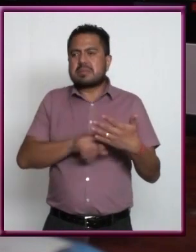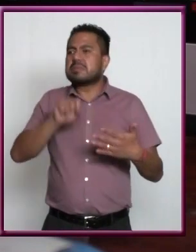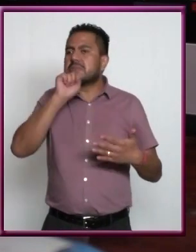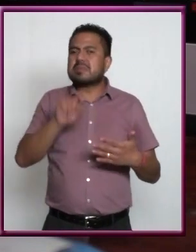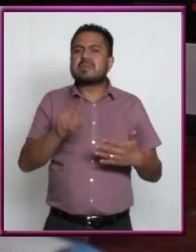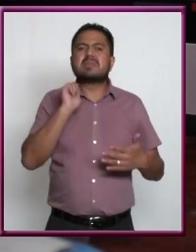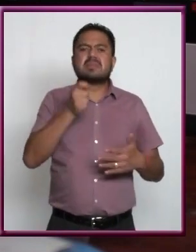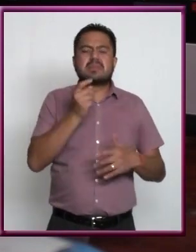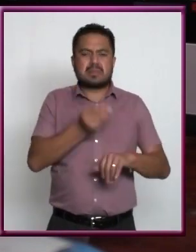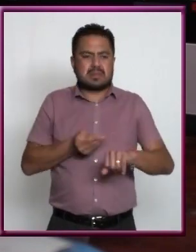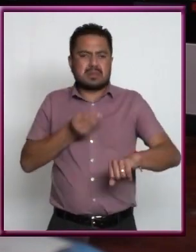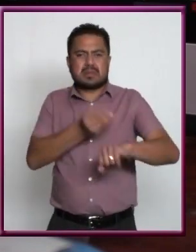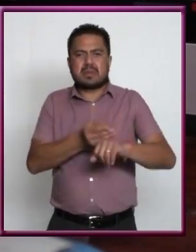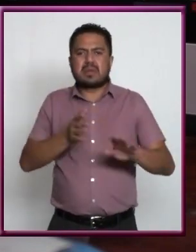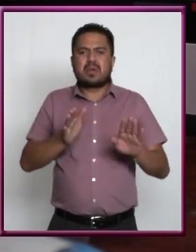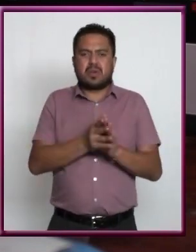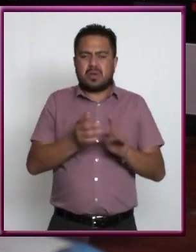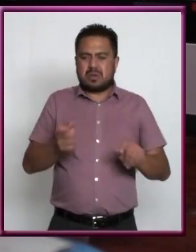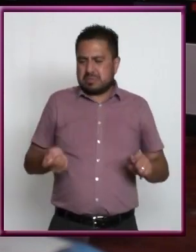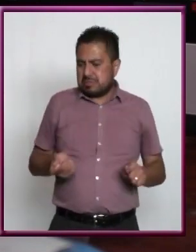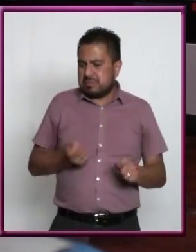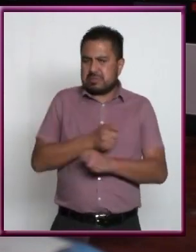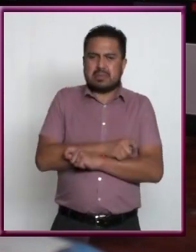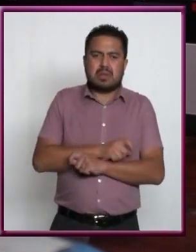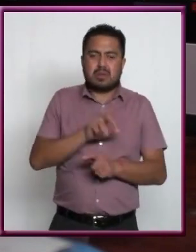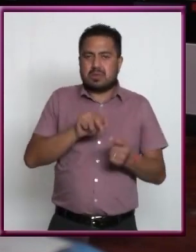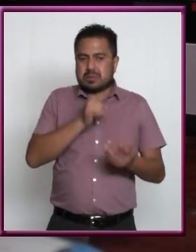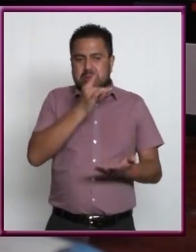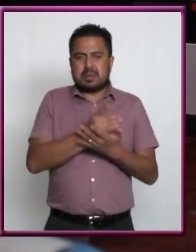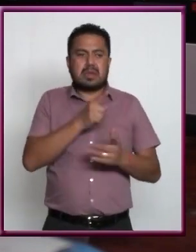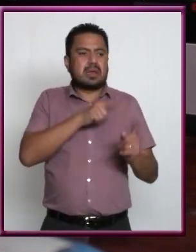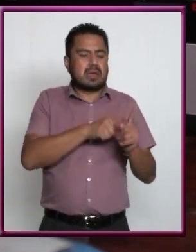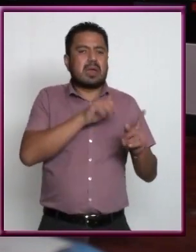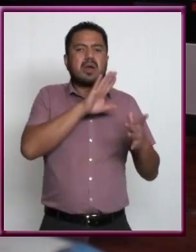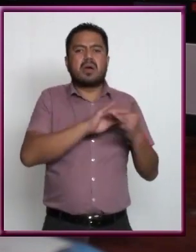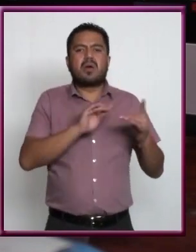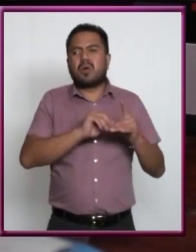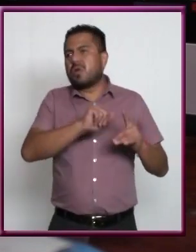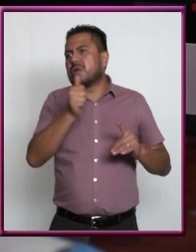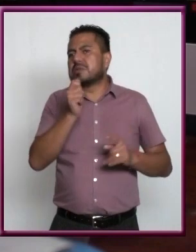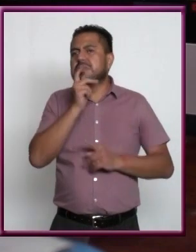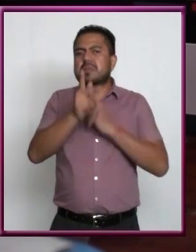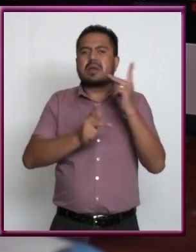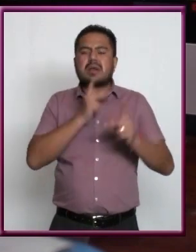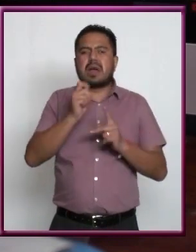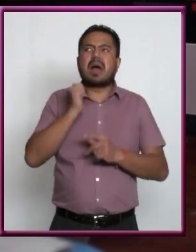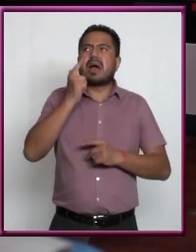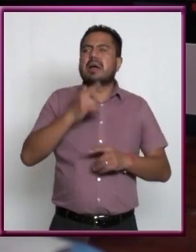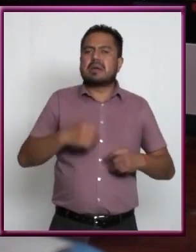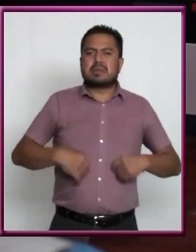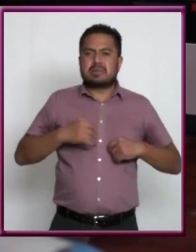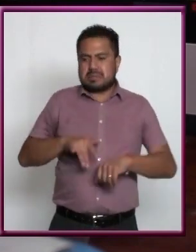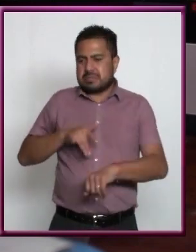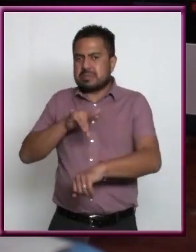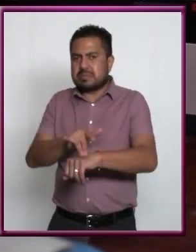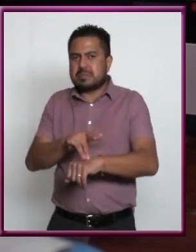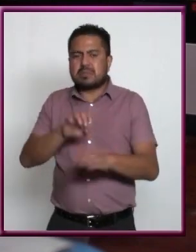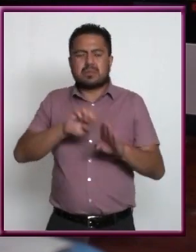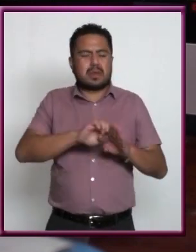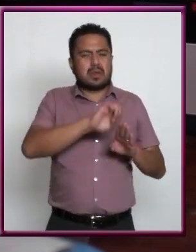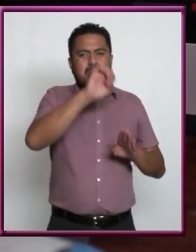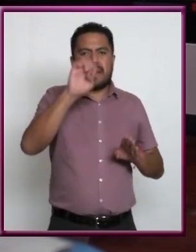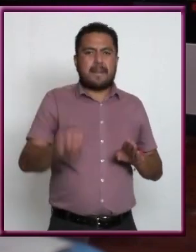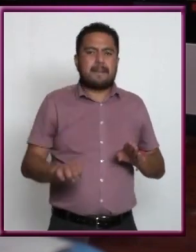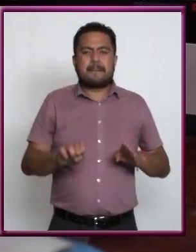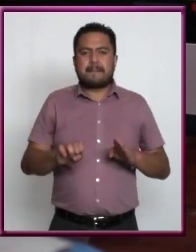es el ponerse en los zapatos de otro. Y eso solo te lo dan si te lo cuentan con otras palabras alguien que lo está viviendo. Por